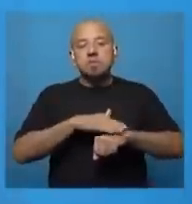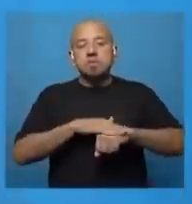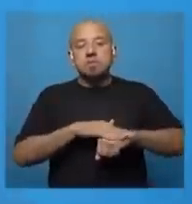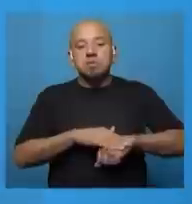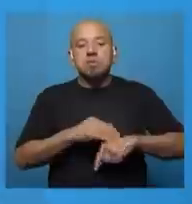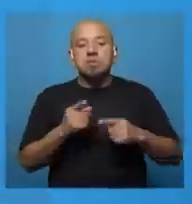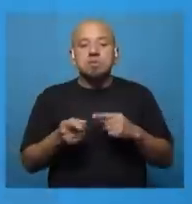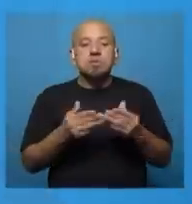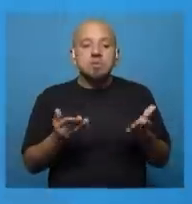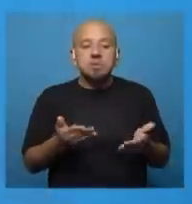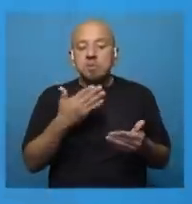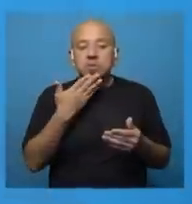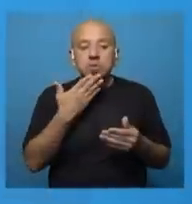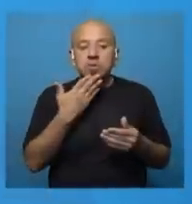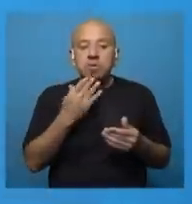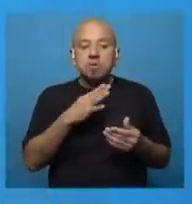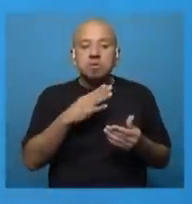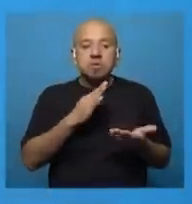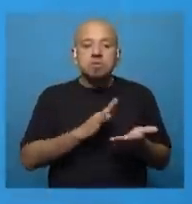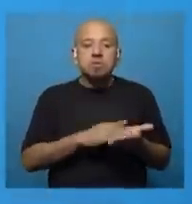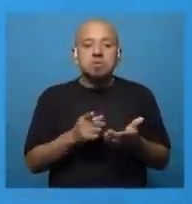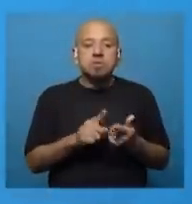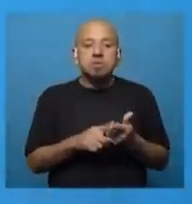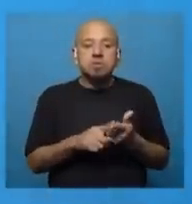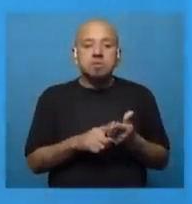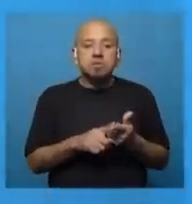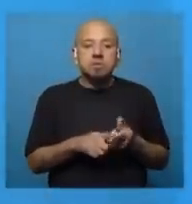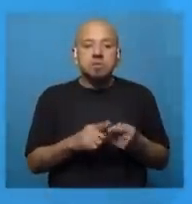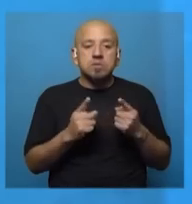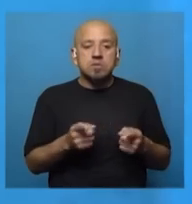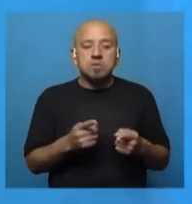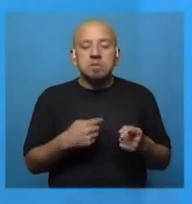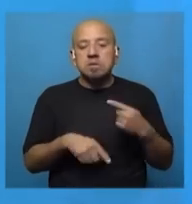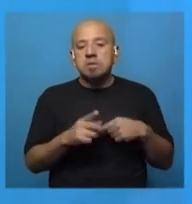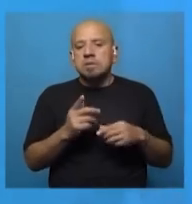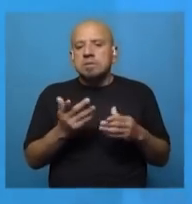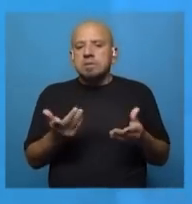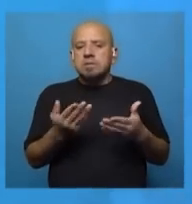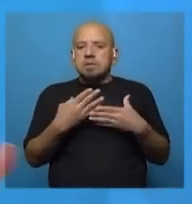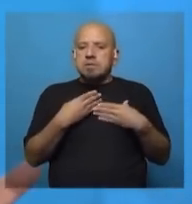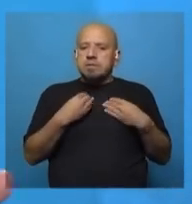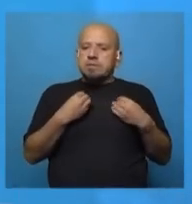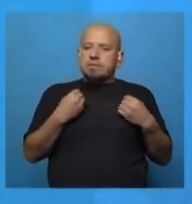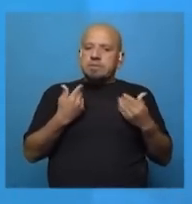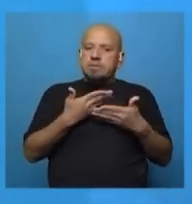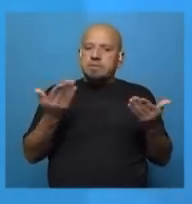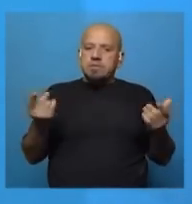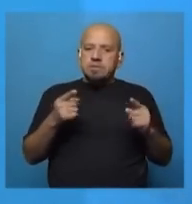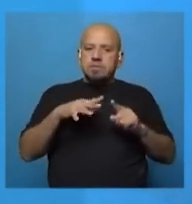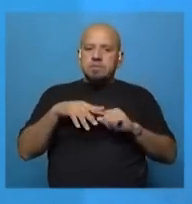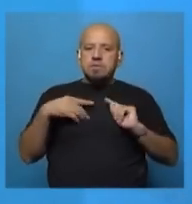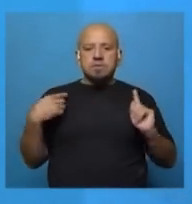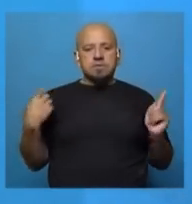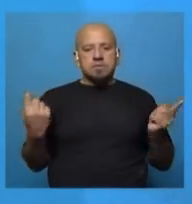Esa incertidumbre está sobre la mesa y además esa vulnerabilidad de alguna manera se traslada a todo quien nos rodea verdad